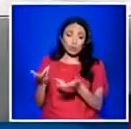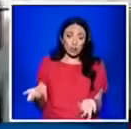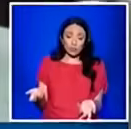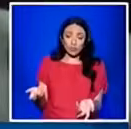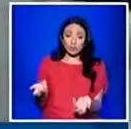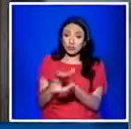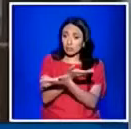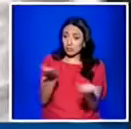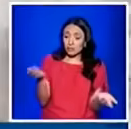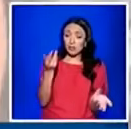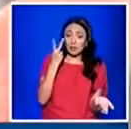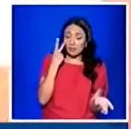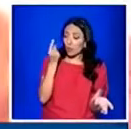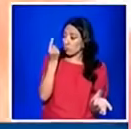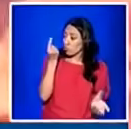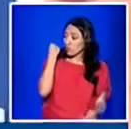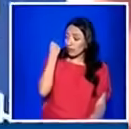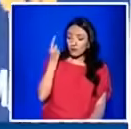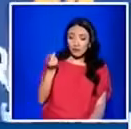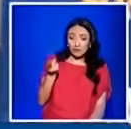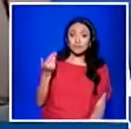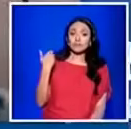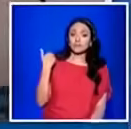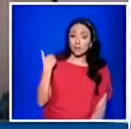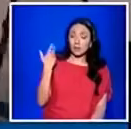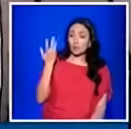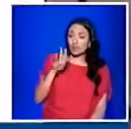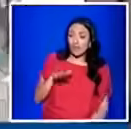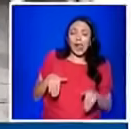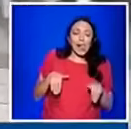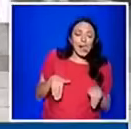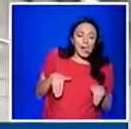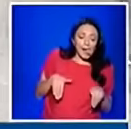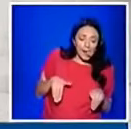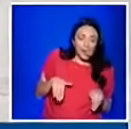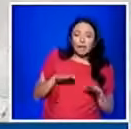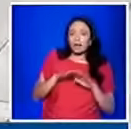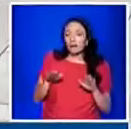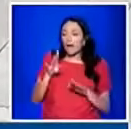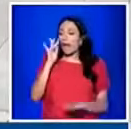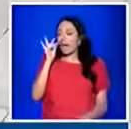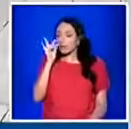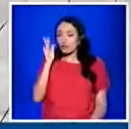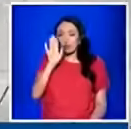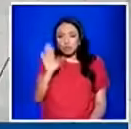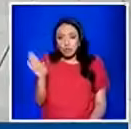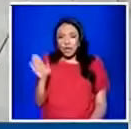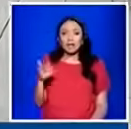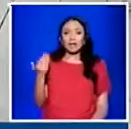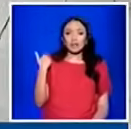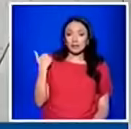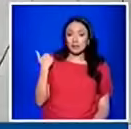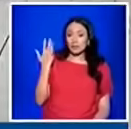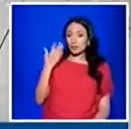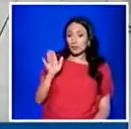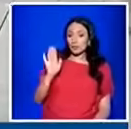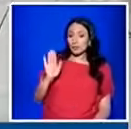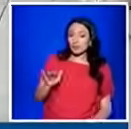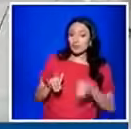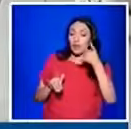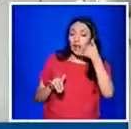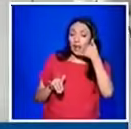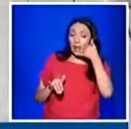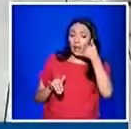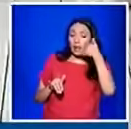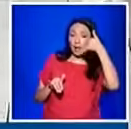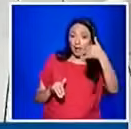como se pudo apreciar hace algunos momentos, ya los primeros usuarios que se han reportado, han registrado. A través de esta línea, de